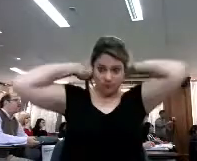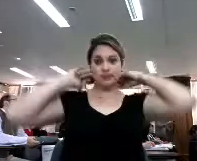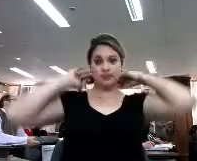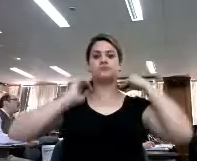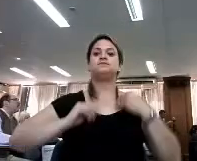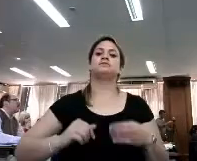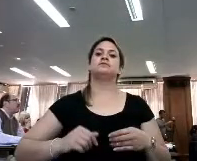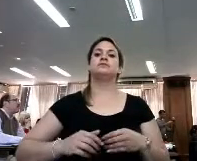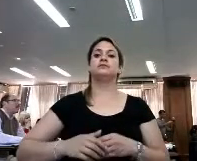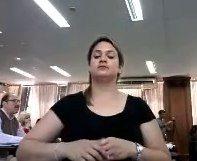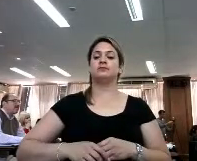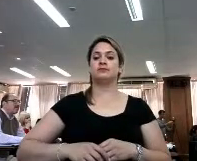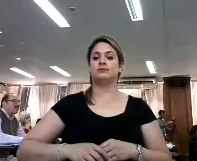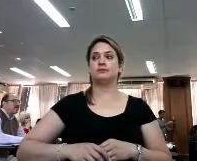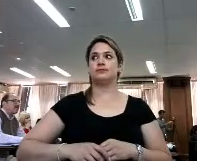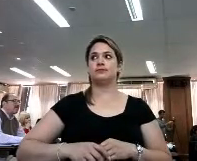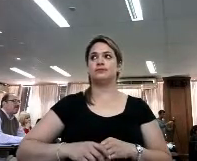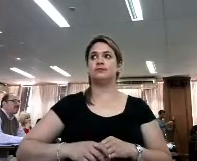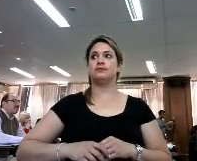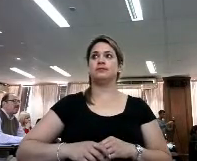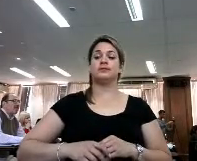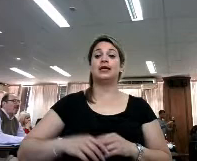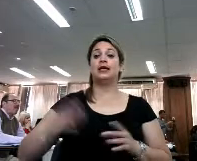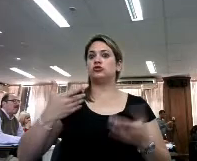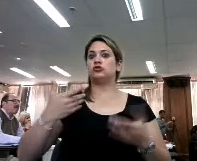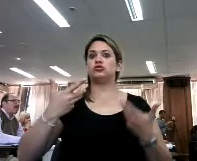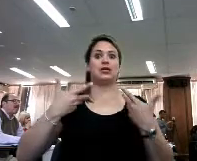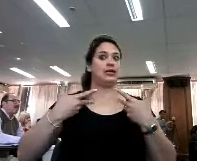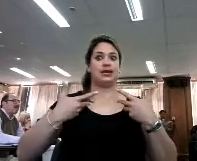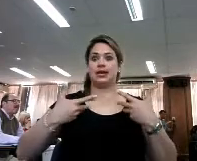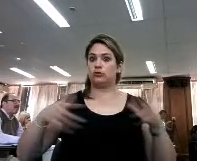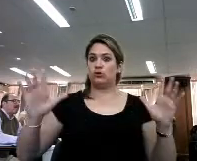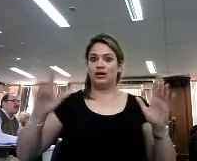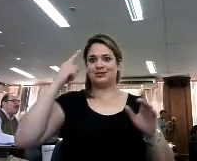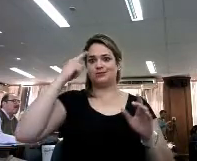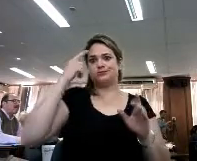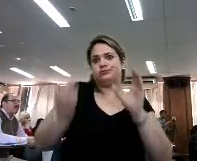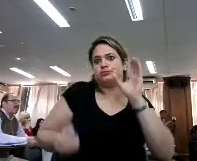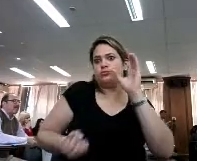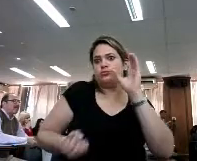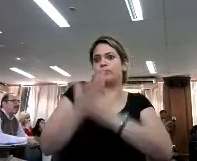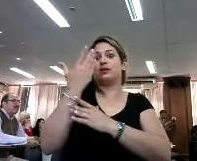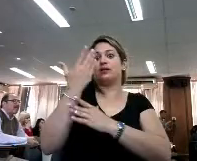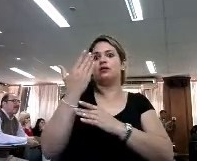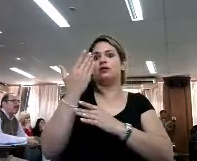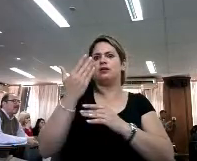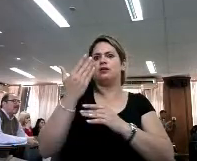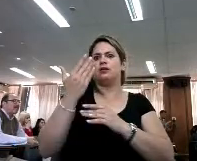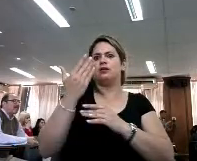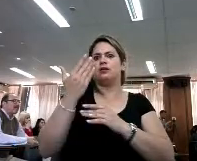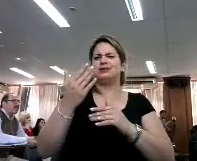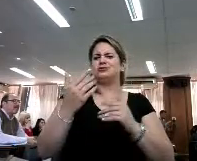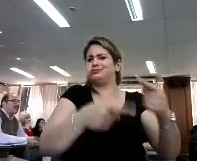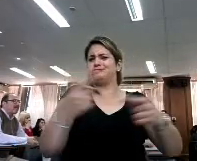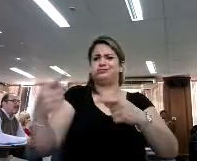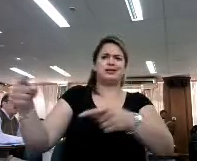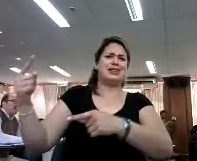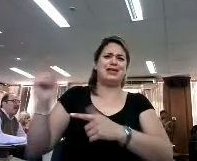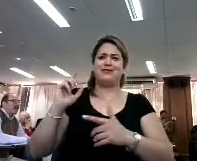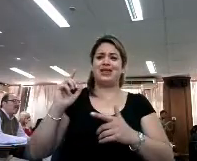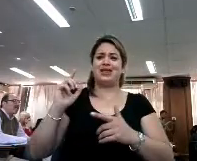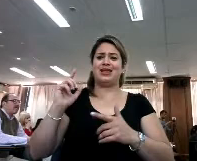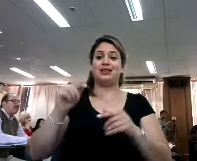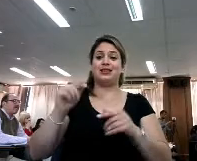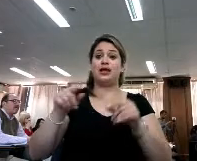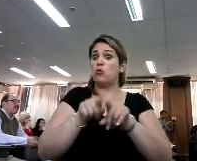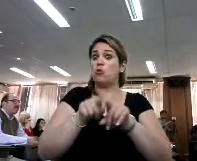y entonces, como la naturaleza de las creaciones humanas son tan disímiles o tan diferentes como personas